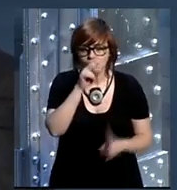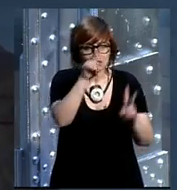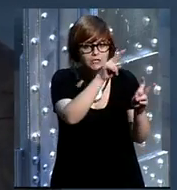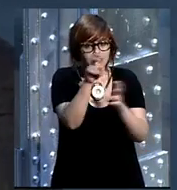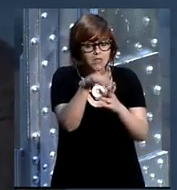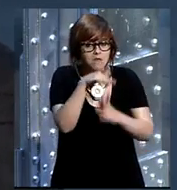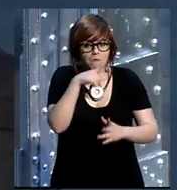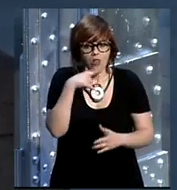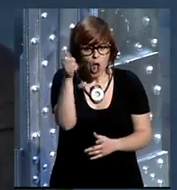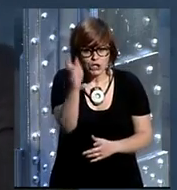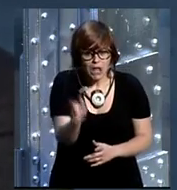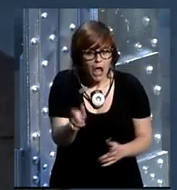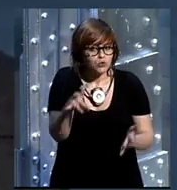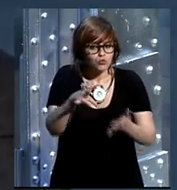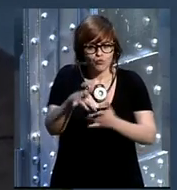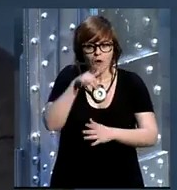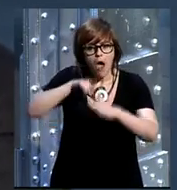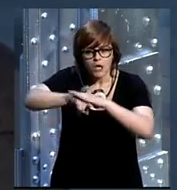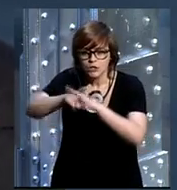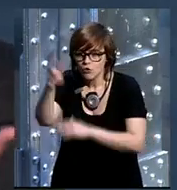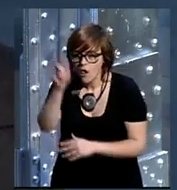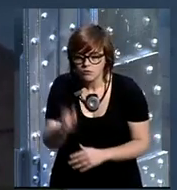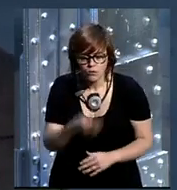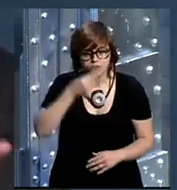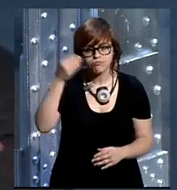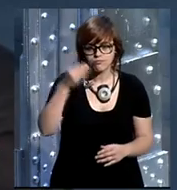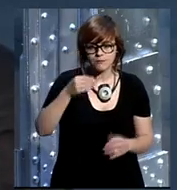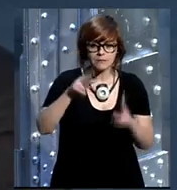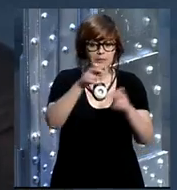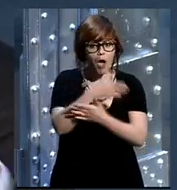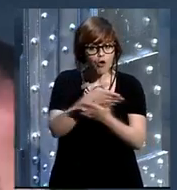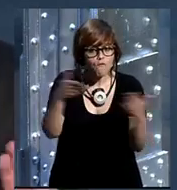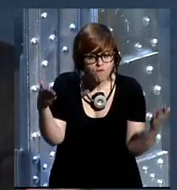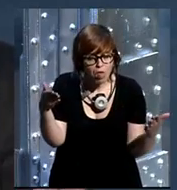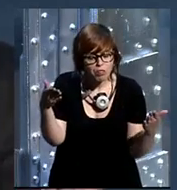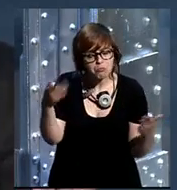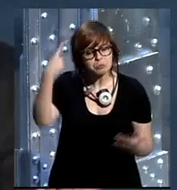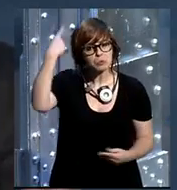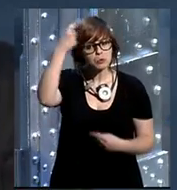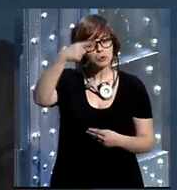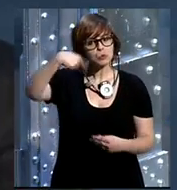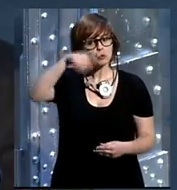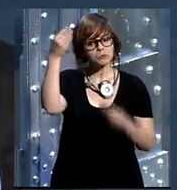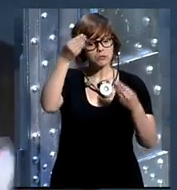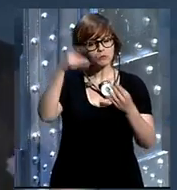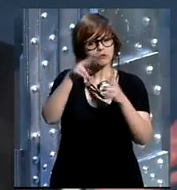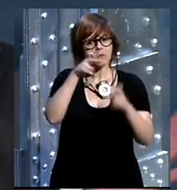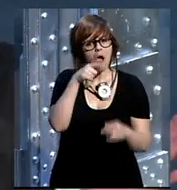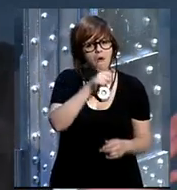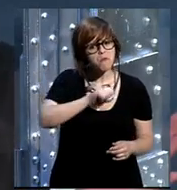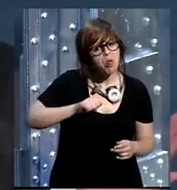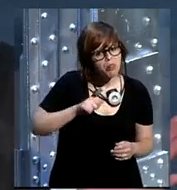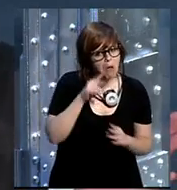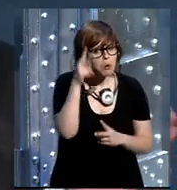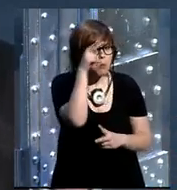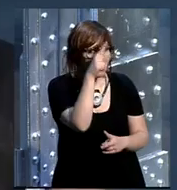gran oportunidad. Y hemos hecho todo tipo de cuestionarios acerca de la confianza y hemos visto que la gente sí se preocupa por la privacidad. Si le preguntas a la